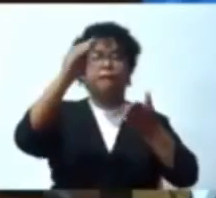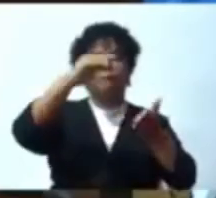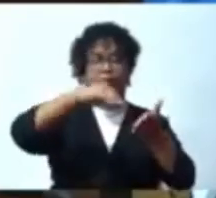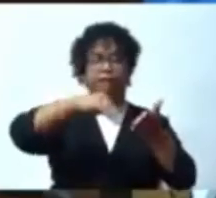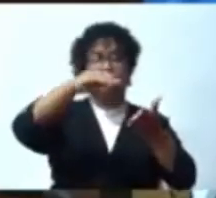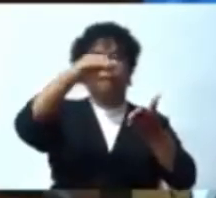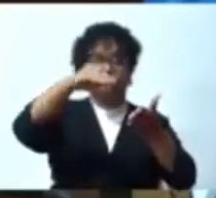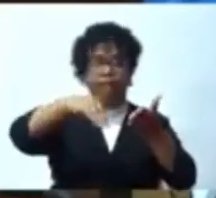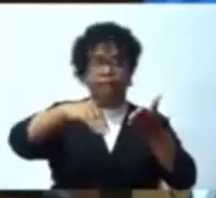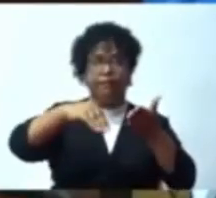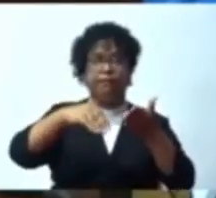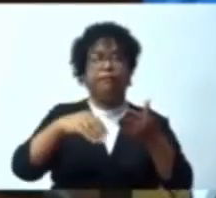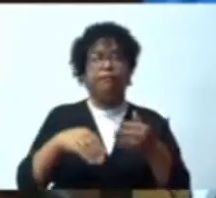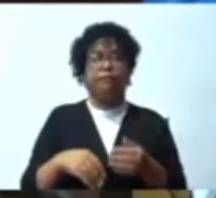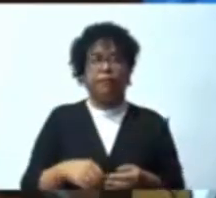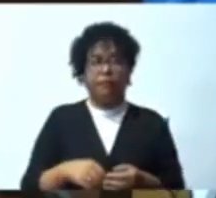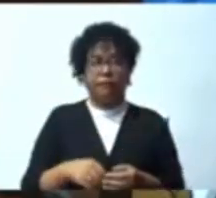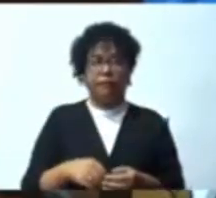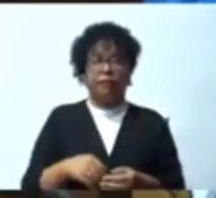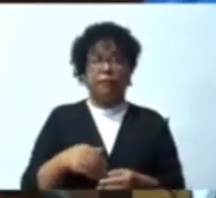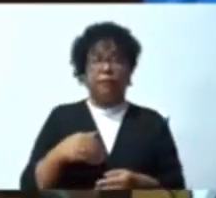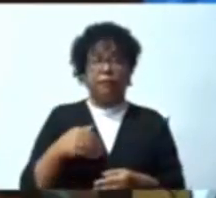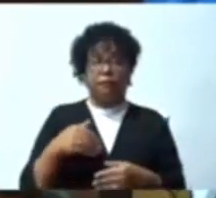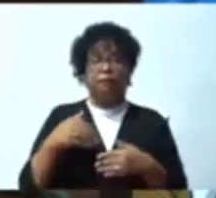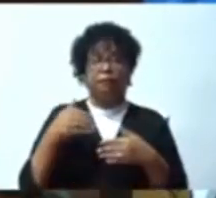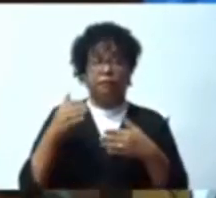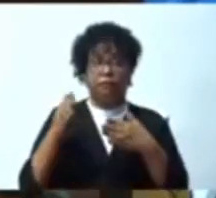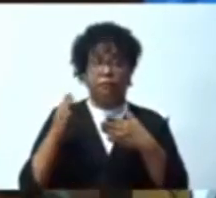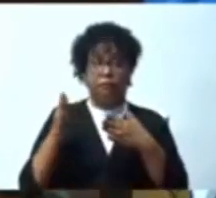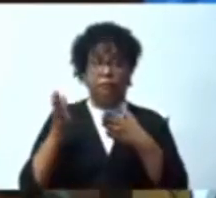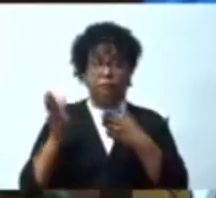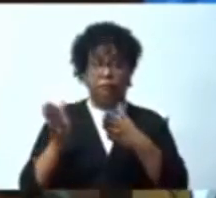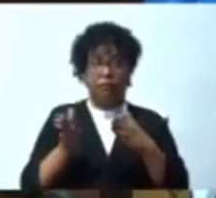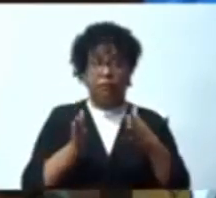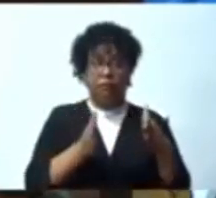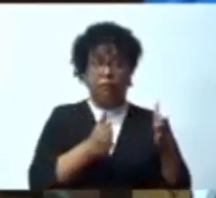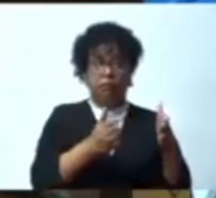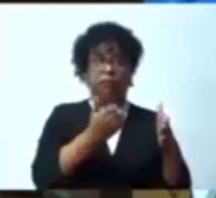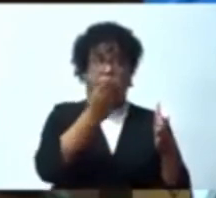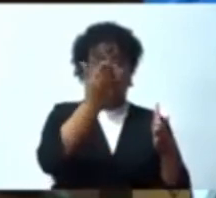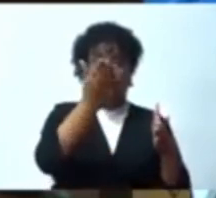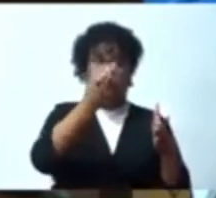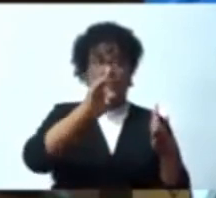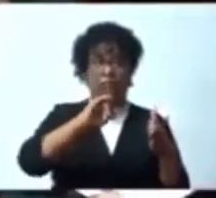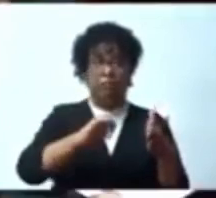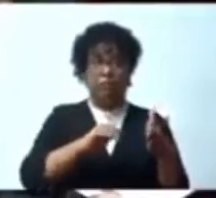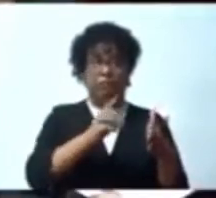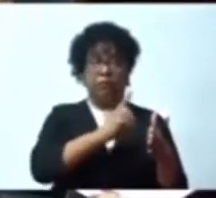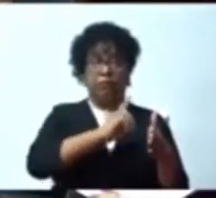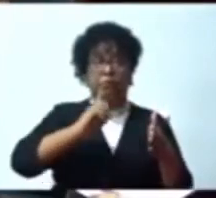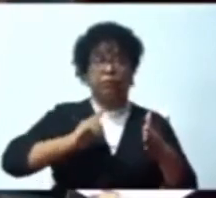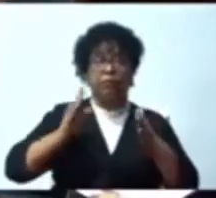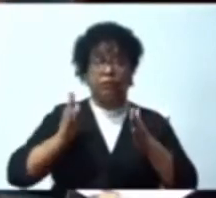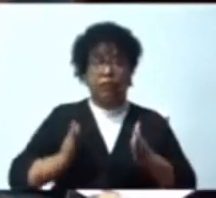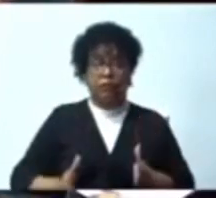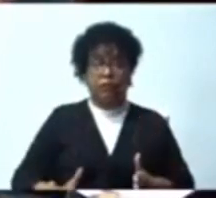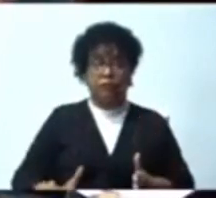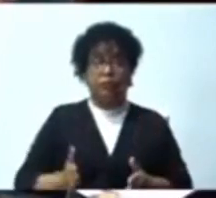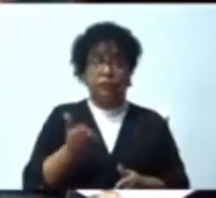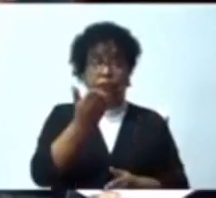de procedimiento Julito fulcal Vocero de la bancada del prm buenas tardes